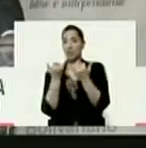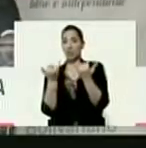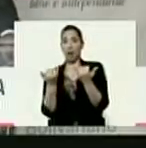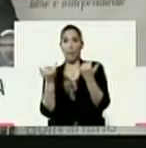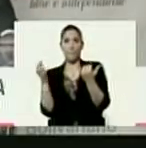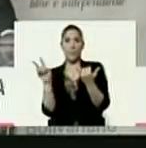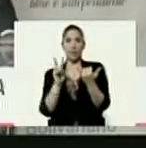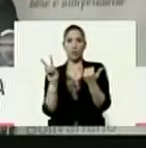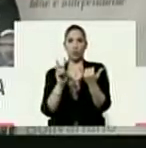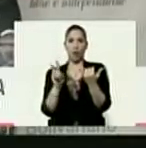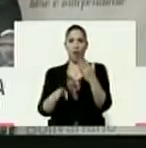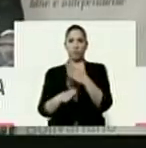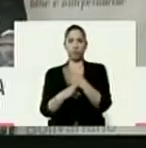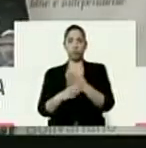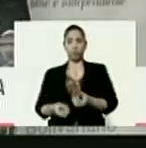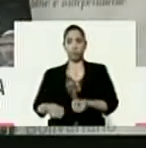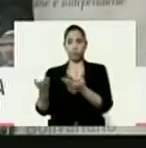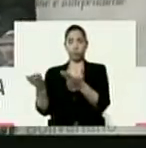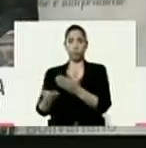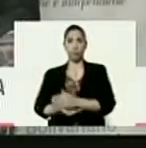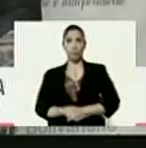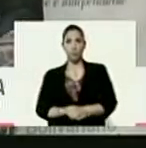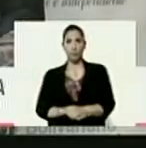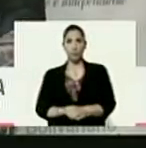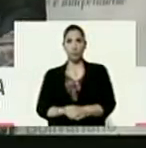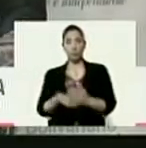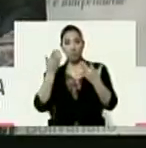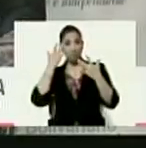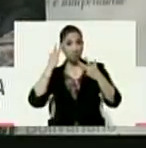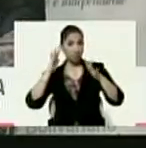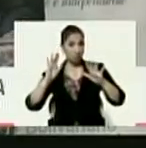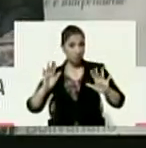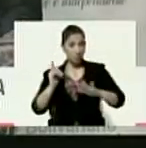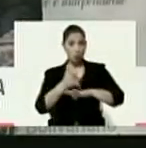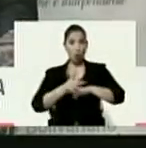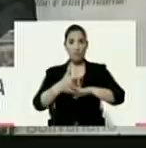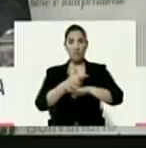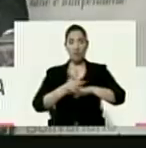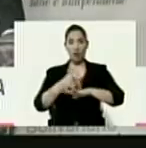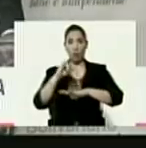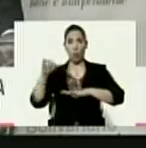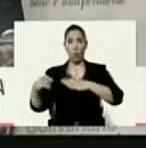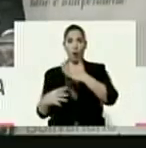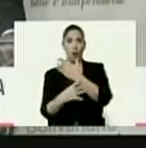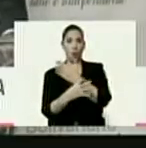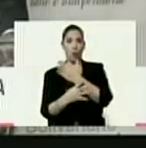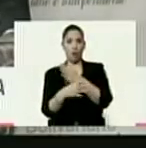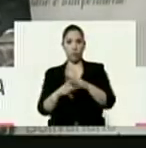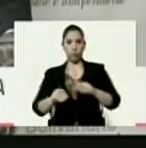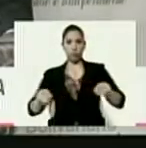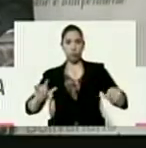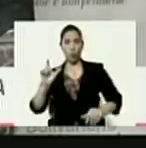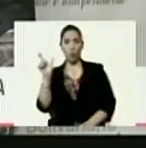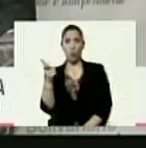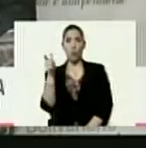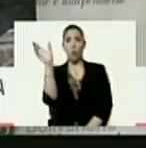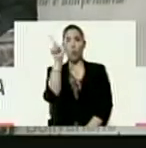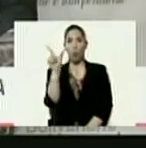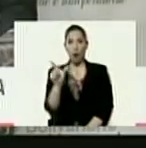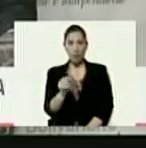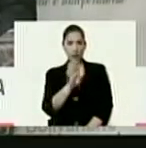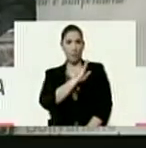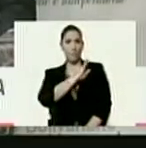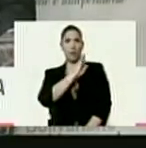hubiera entregado, en un hipotético gobierno de Juan Guaidó, el territorio de la Guayana Esequiba, que nos pertenece